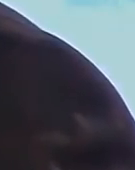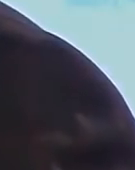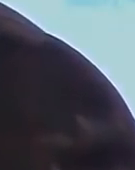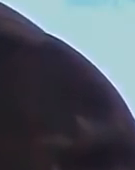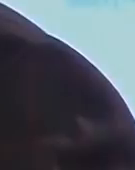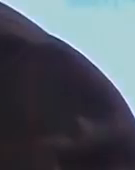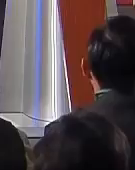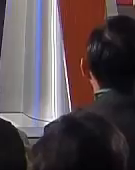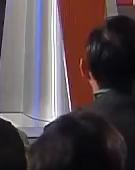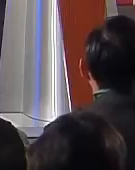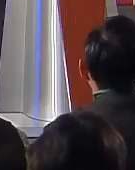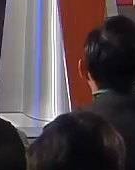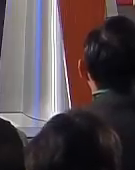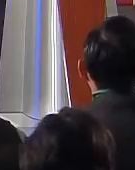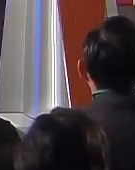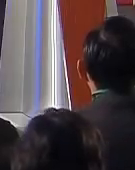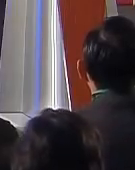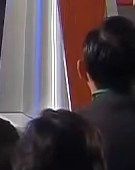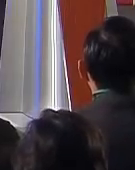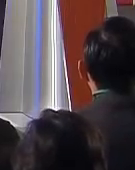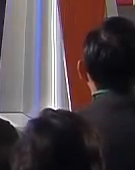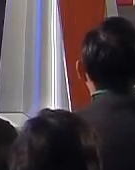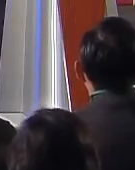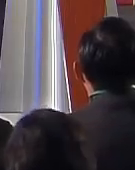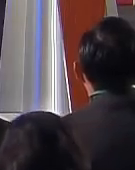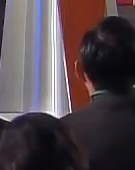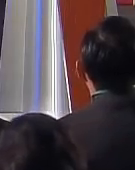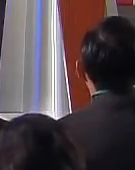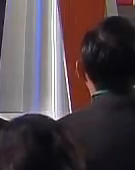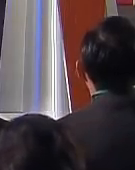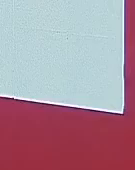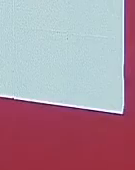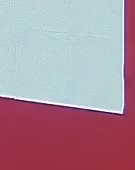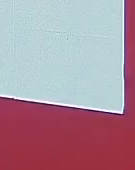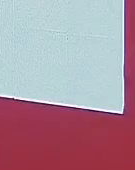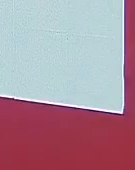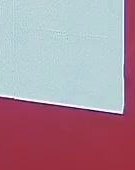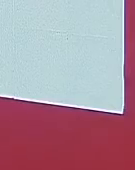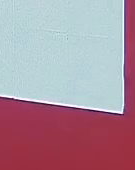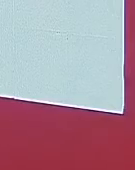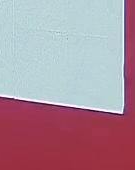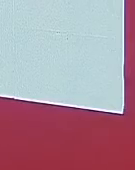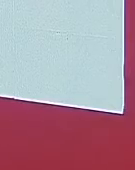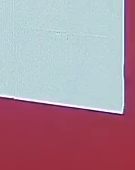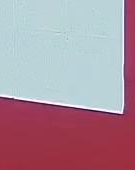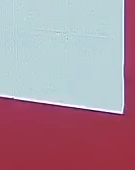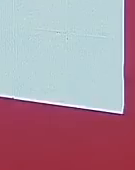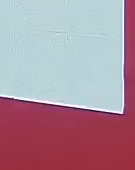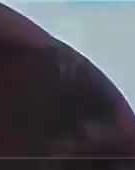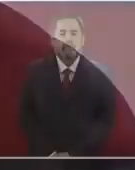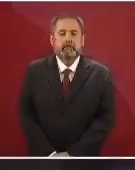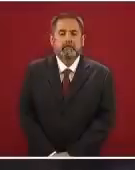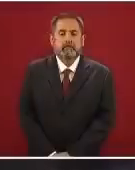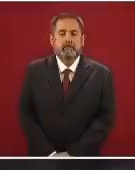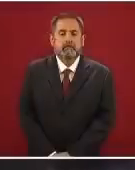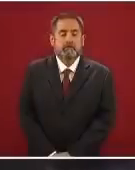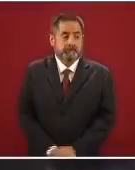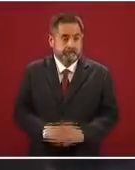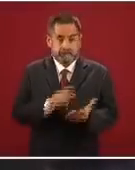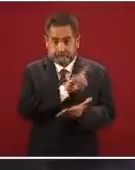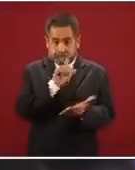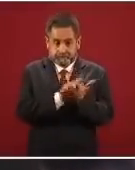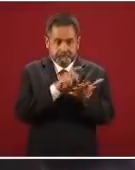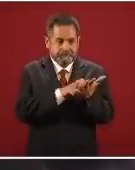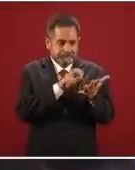ley de bienes de administración, de bienes. Con esa reforma, ahora sí ya tienen un destino